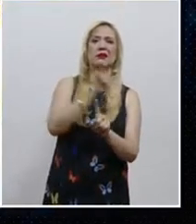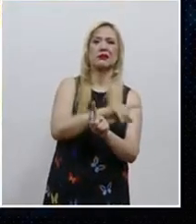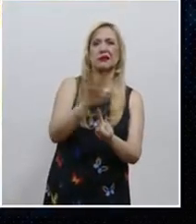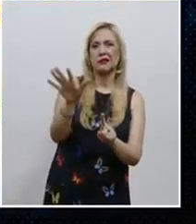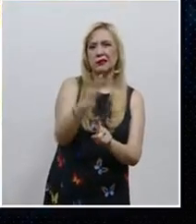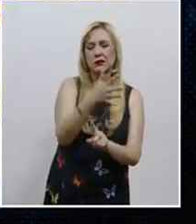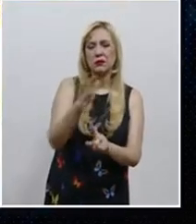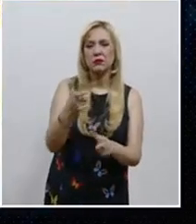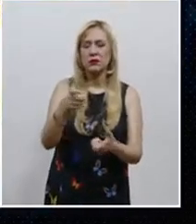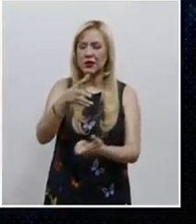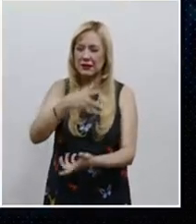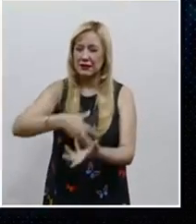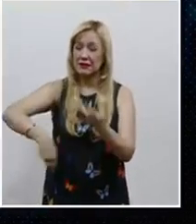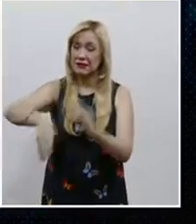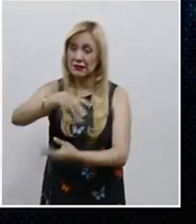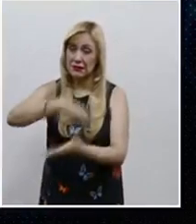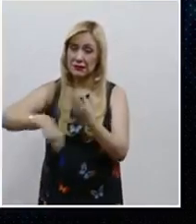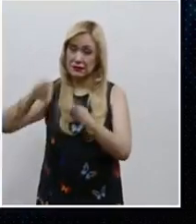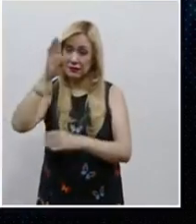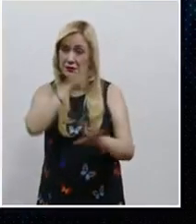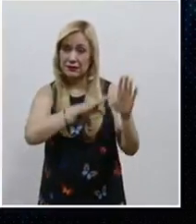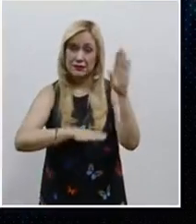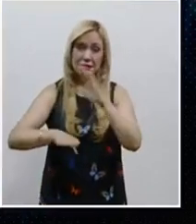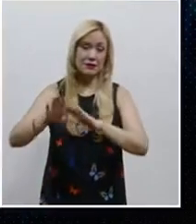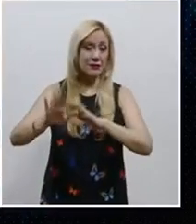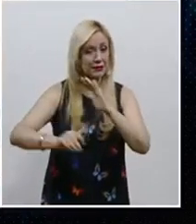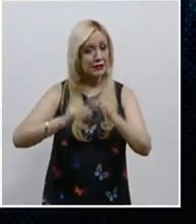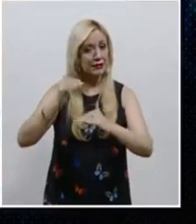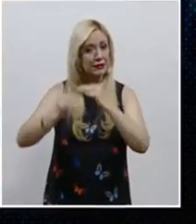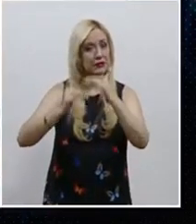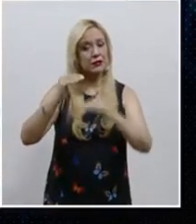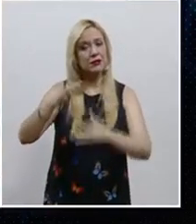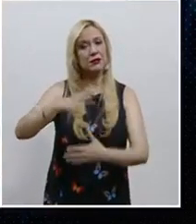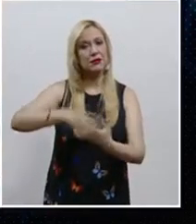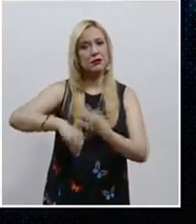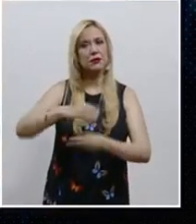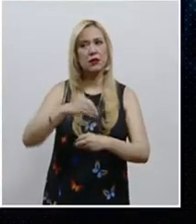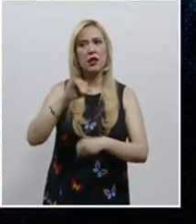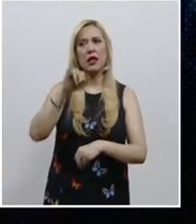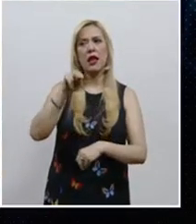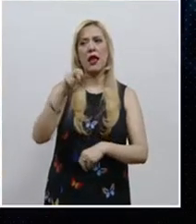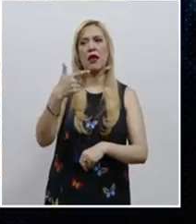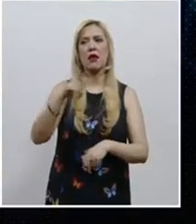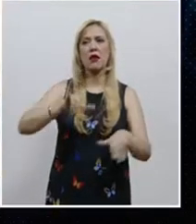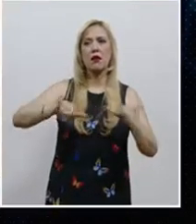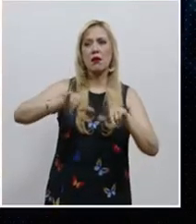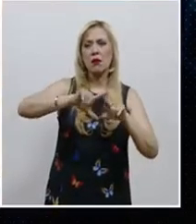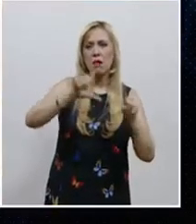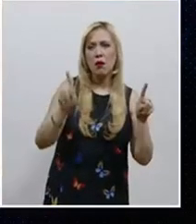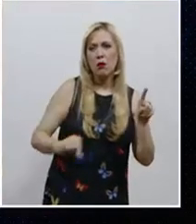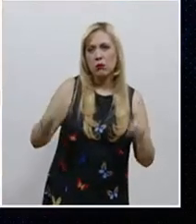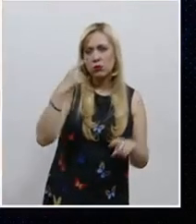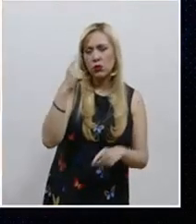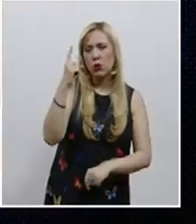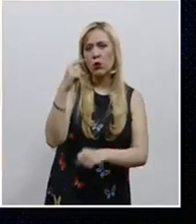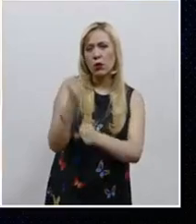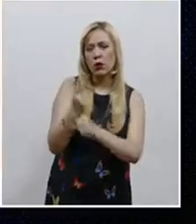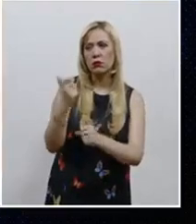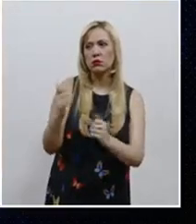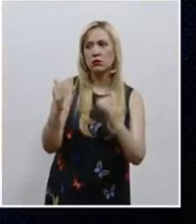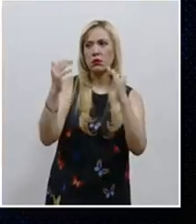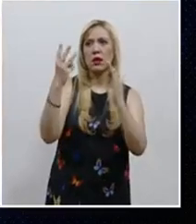oportuno de la actividad económica del INEGI, que permite conocer el desempeño económico con anticipación. A tasa anual, la economía habría